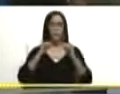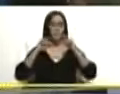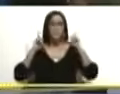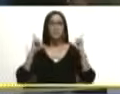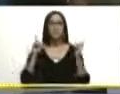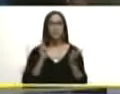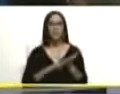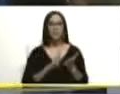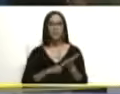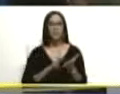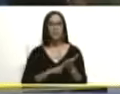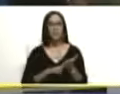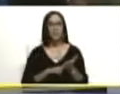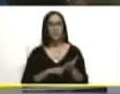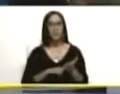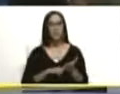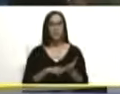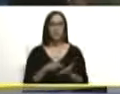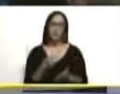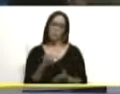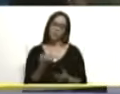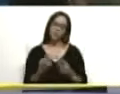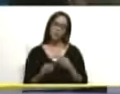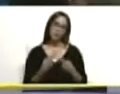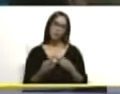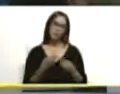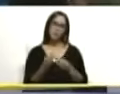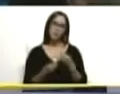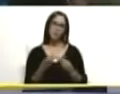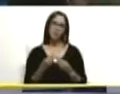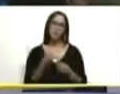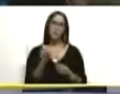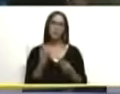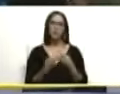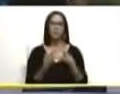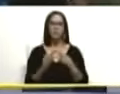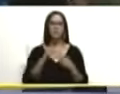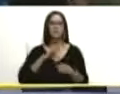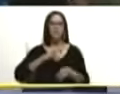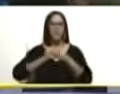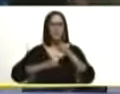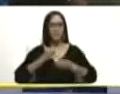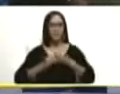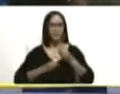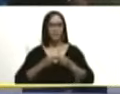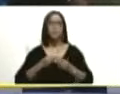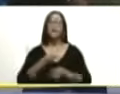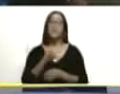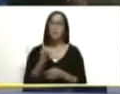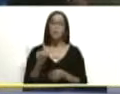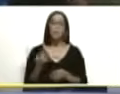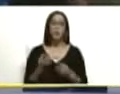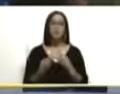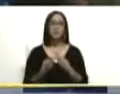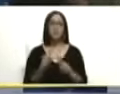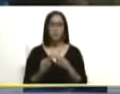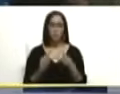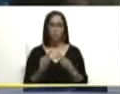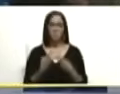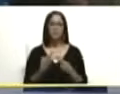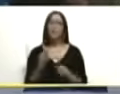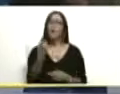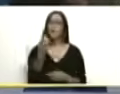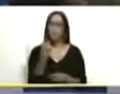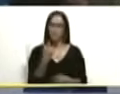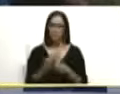Impresionante, de verdad, cuántas cosas se han hecho, cuántas cosas se están haciendo y cuántas cosas quedan por